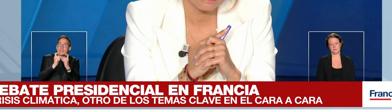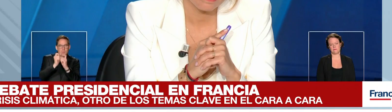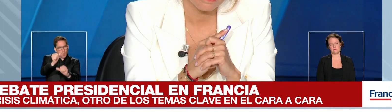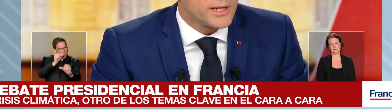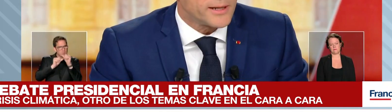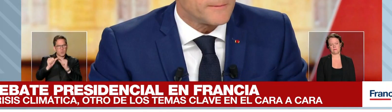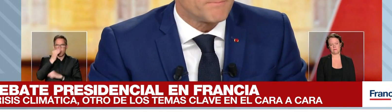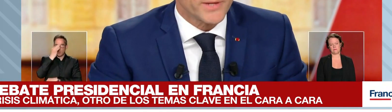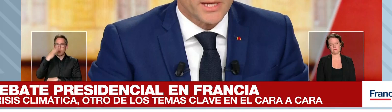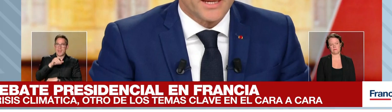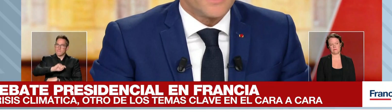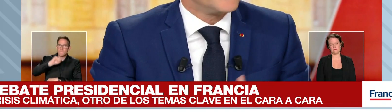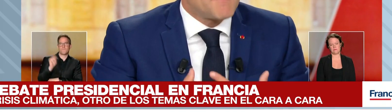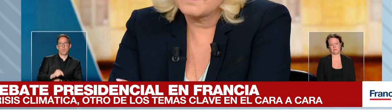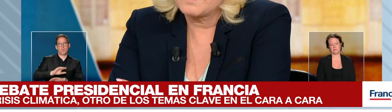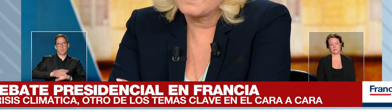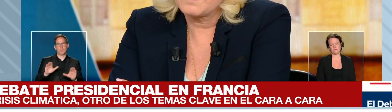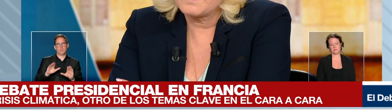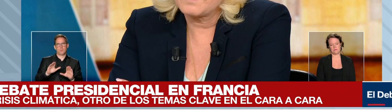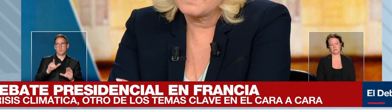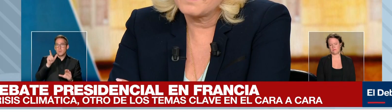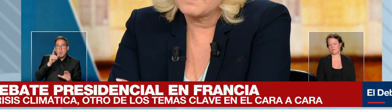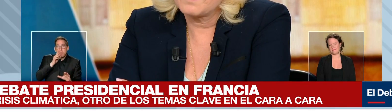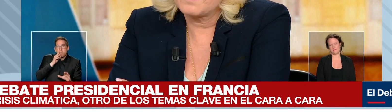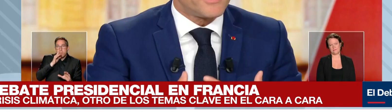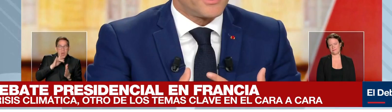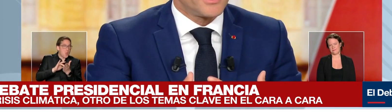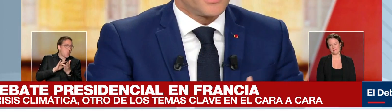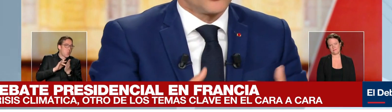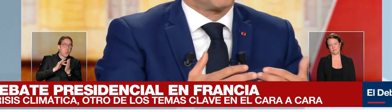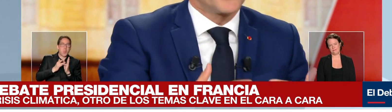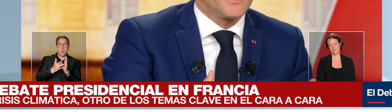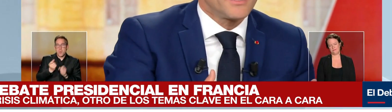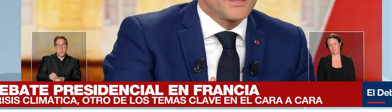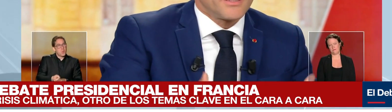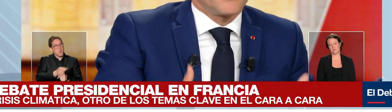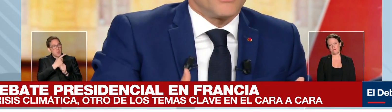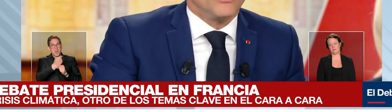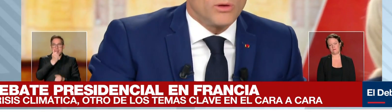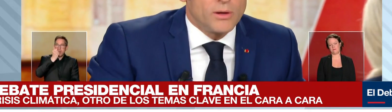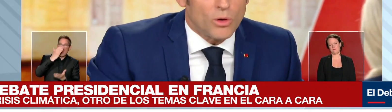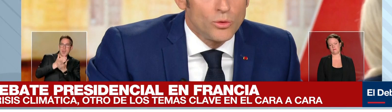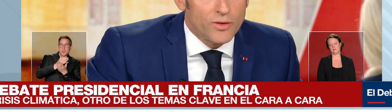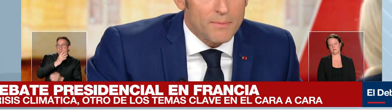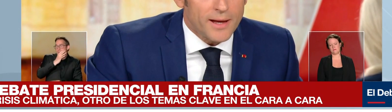Su estrategia es del todo nuclear. No es posible. Y usted no puede reemplazar